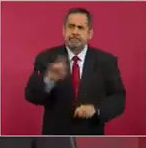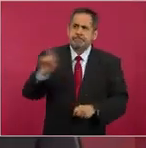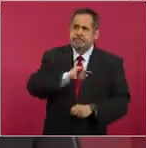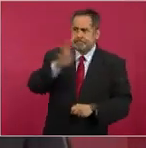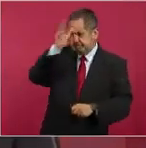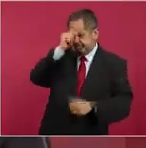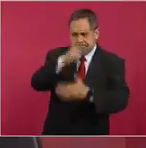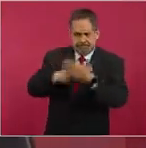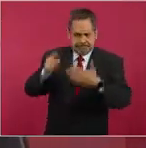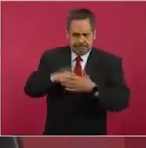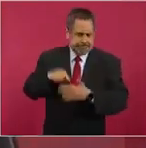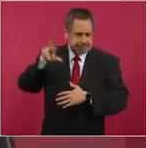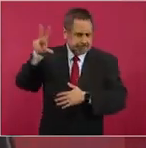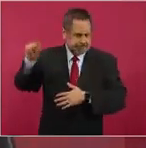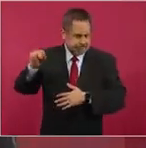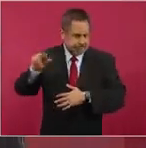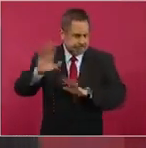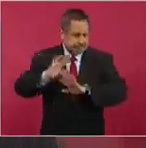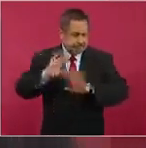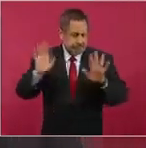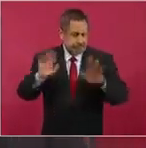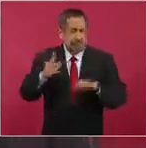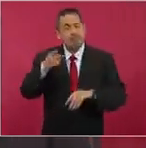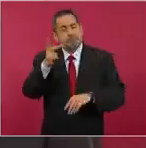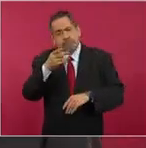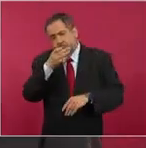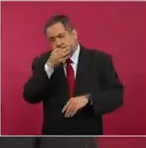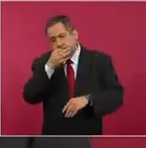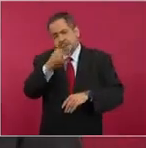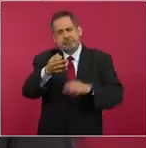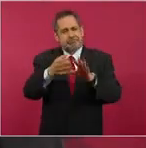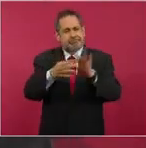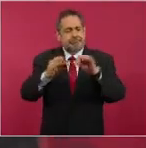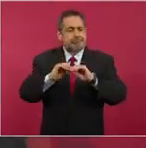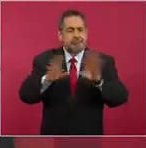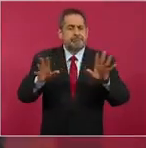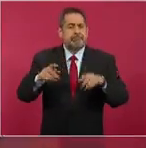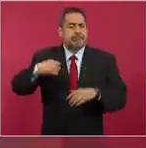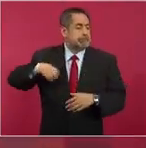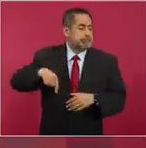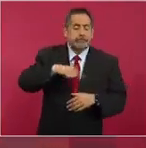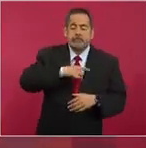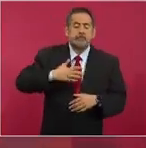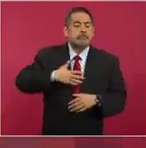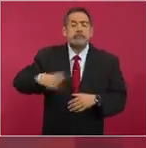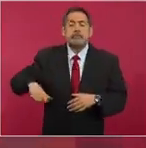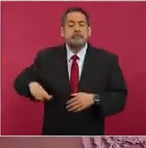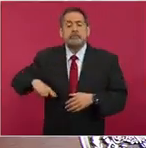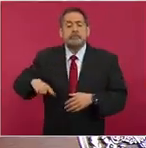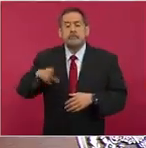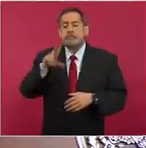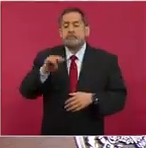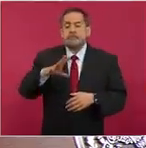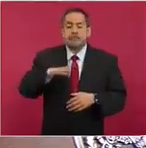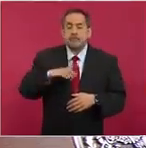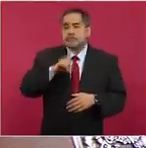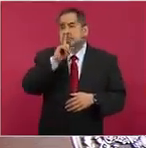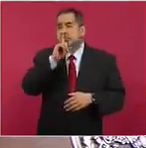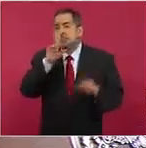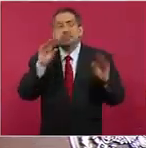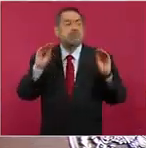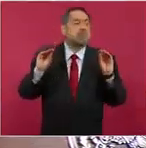aclarando de que nosotros no podemos quedarnos